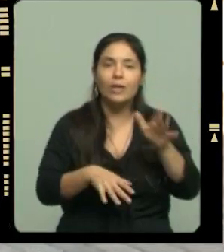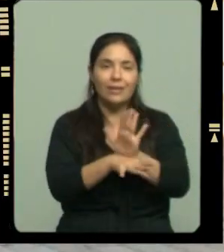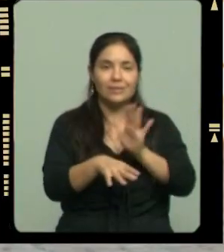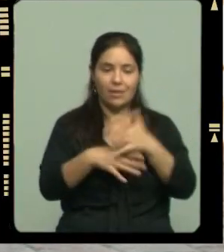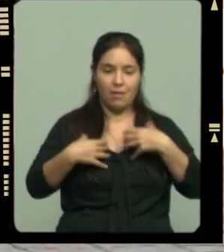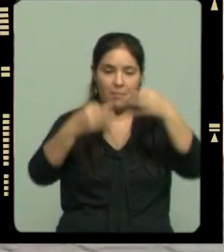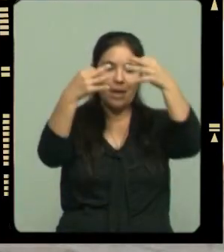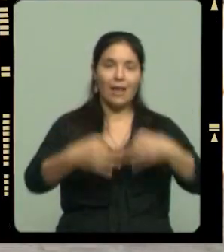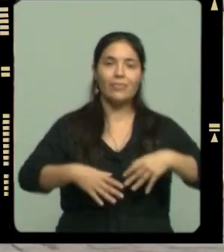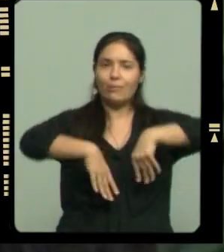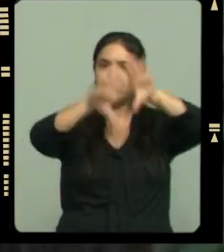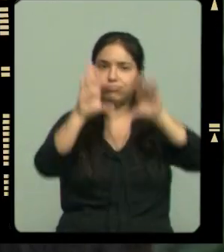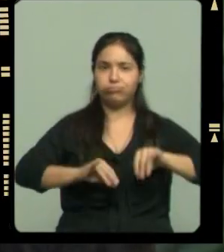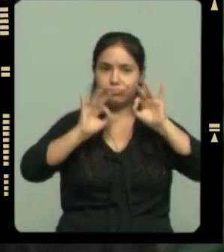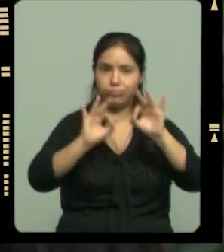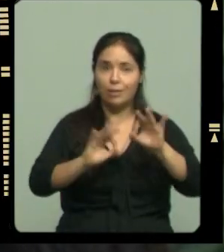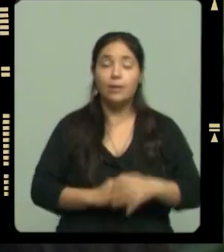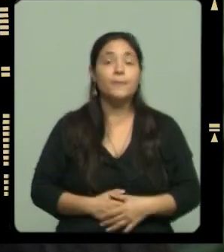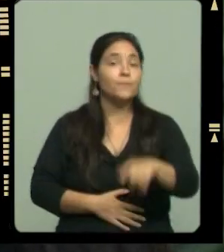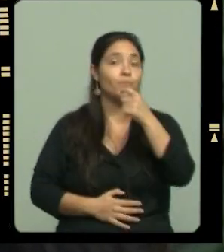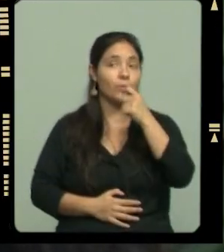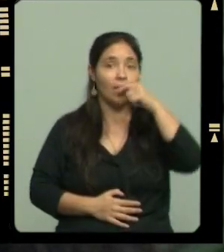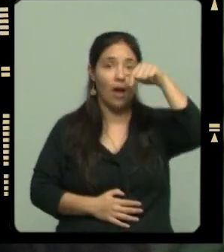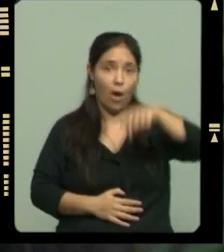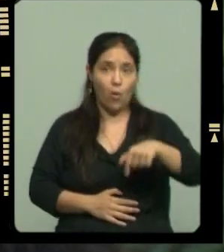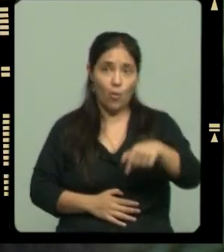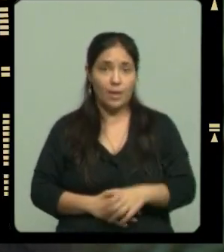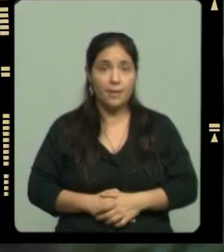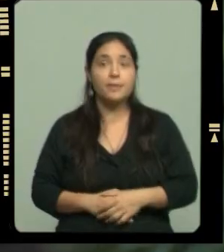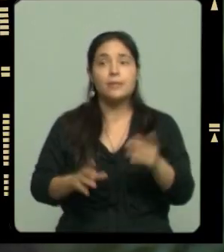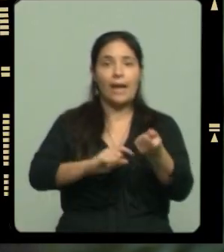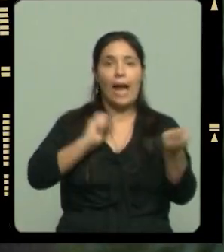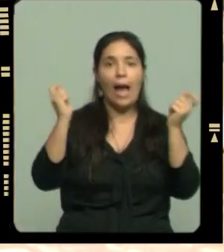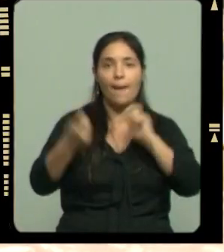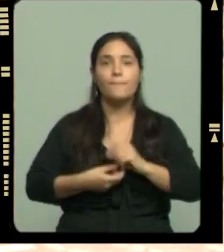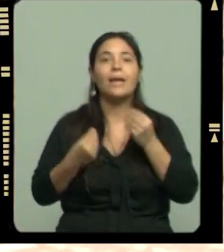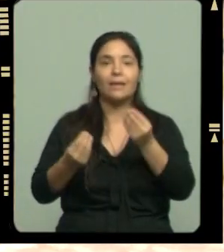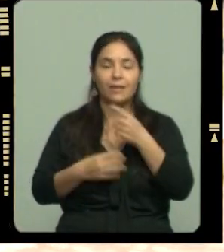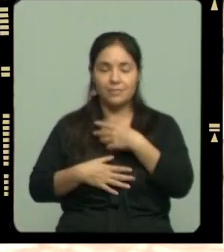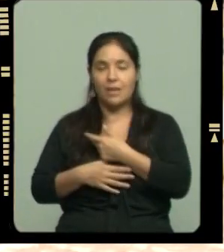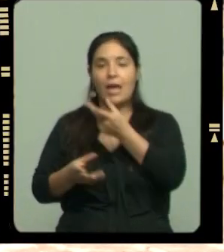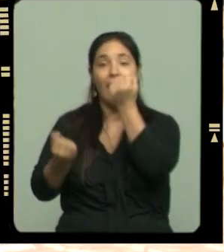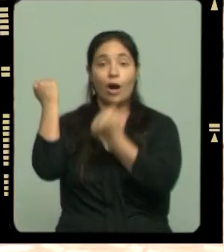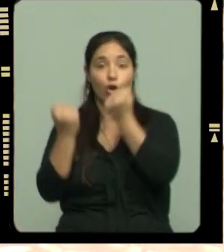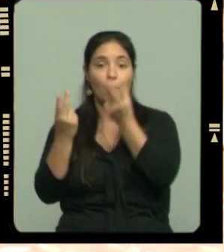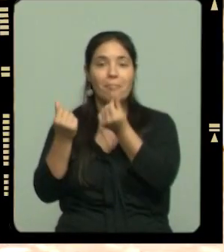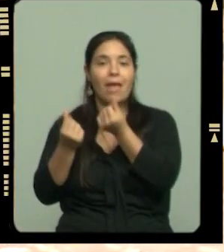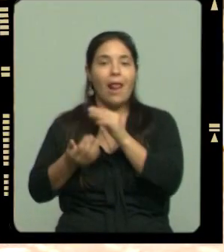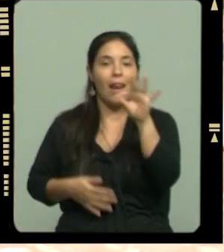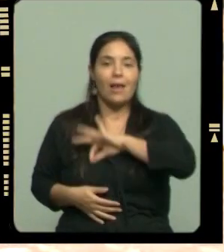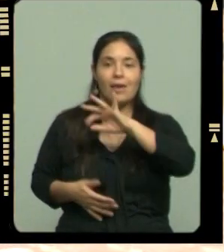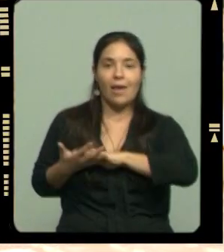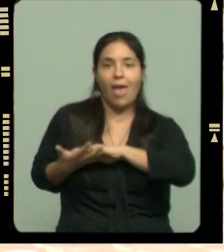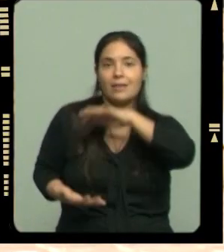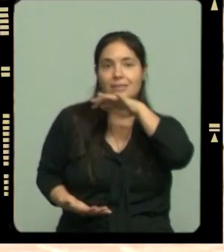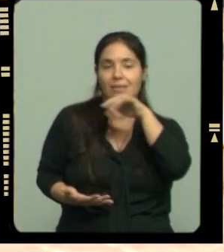verdadero bienestar integral. Podríamos decir también que hoy en día se sustituye mucho el objetivo de la riqueza económica